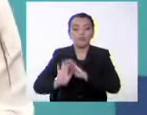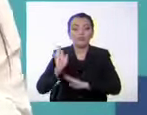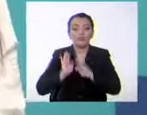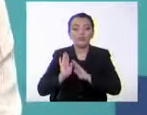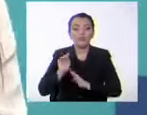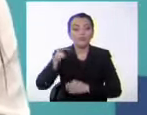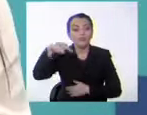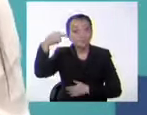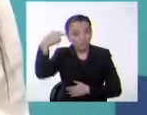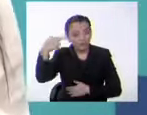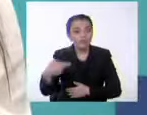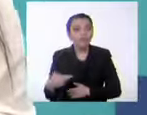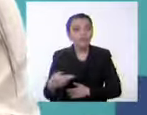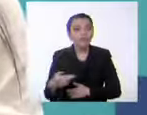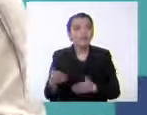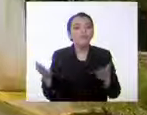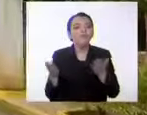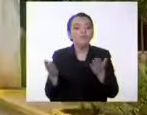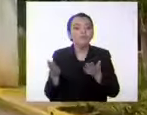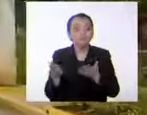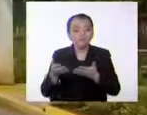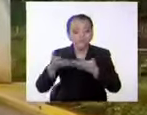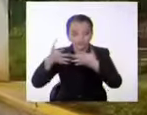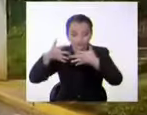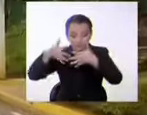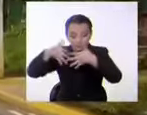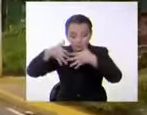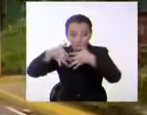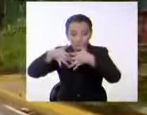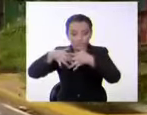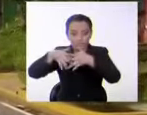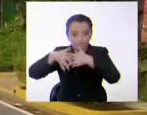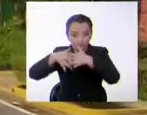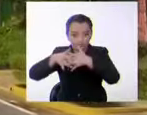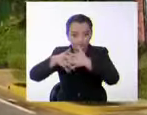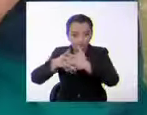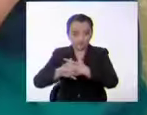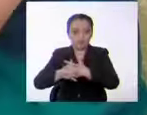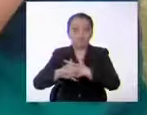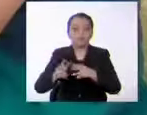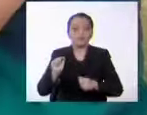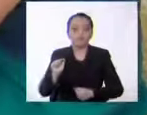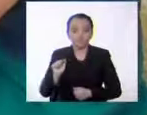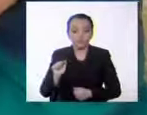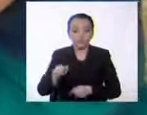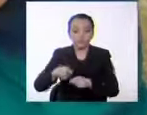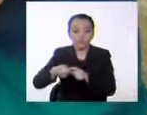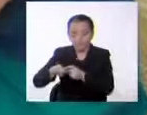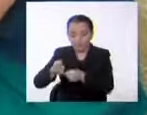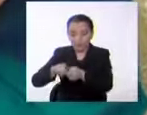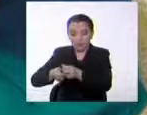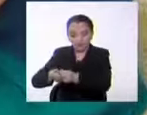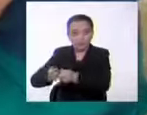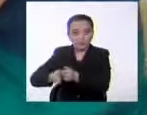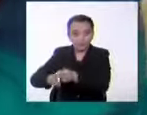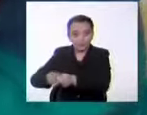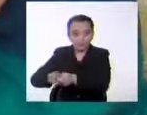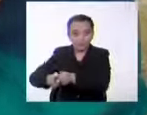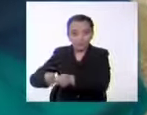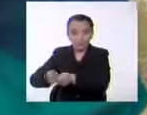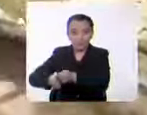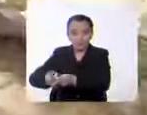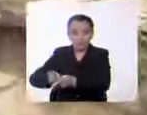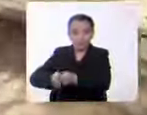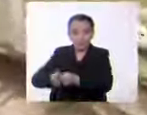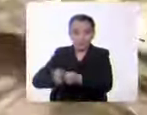artesanas que hacen el petate en el municipio de Nahuizalco, en el cantón llamado Tascuiluzlan. Ahí